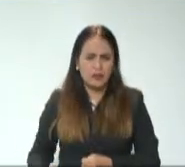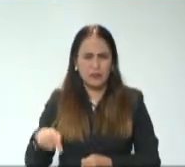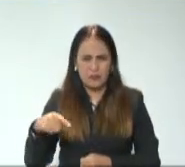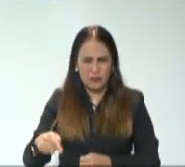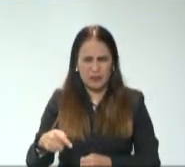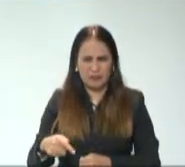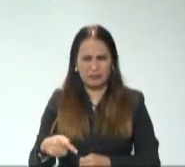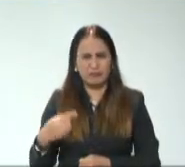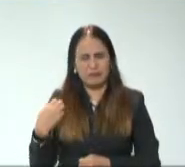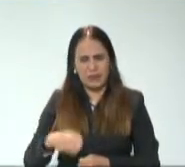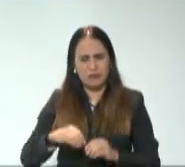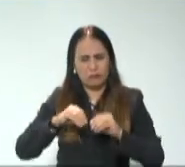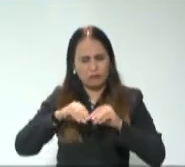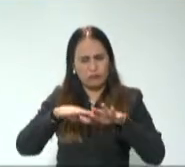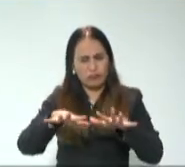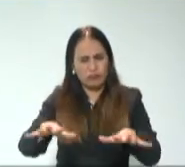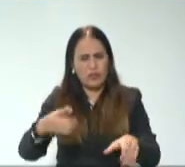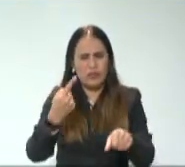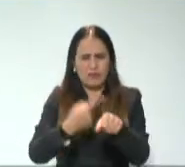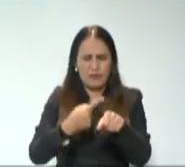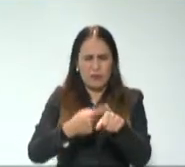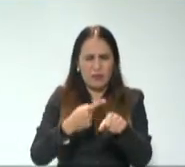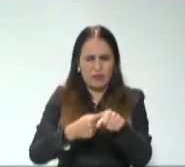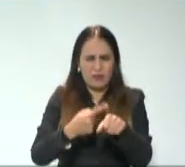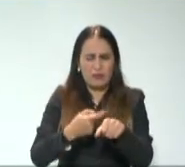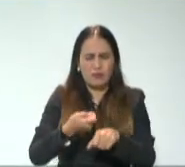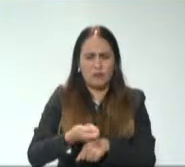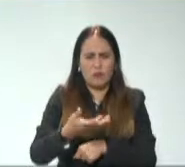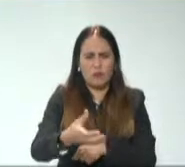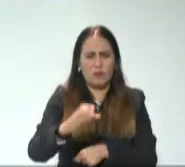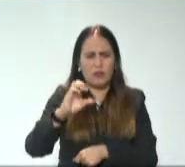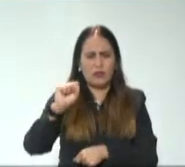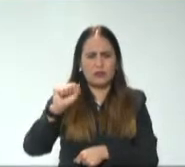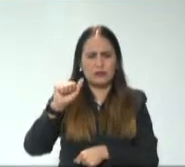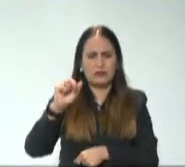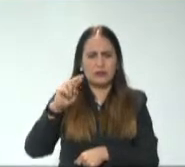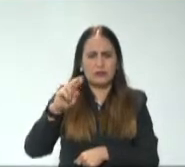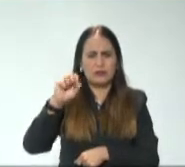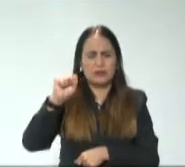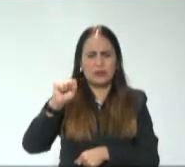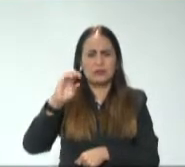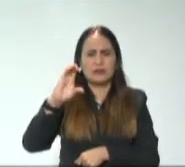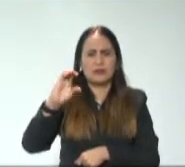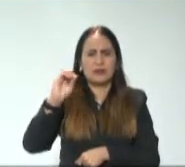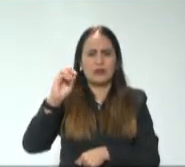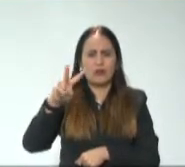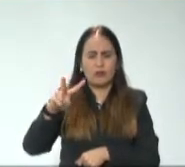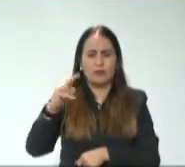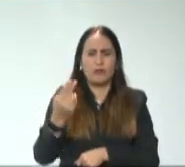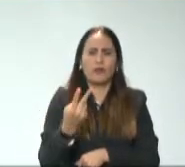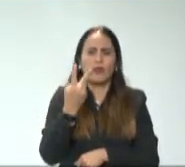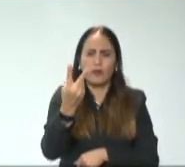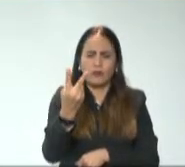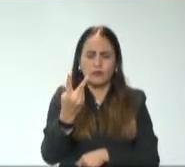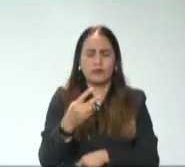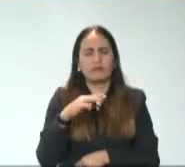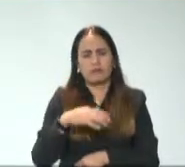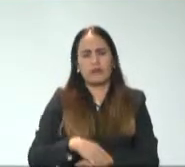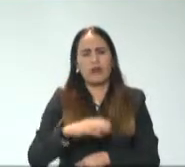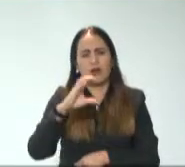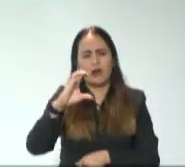enfermedad Como coronavirus s C2 es decir el